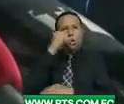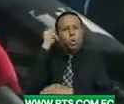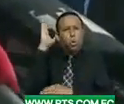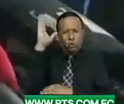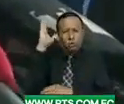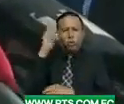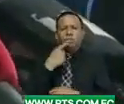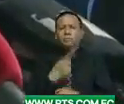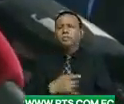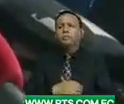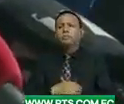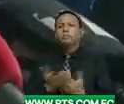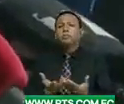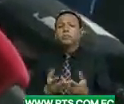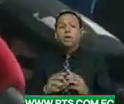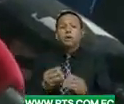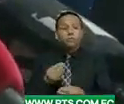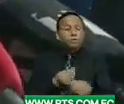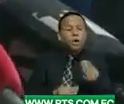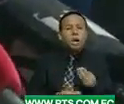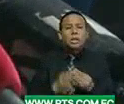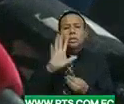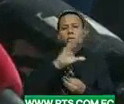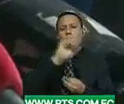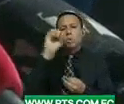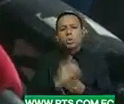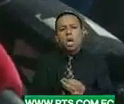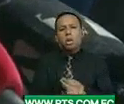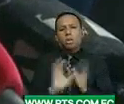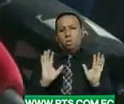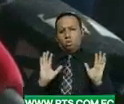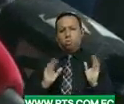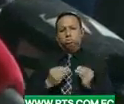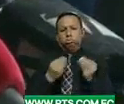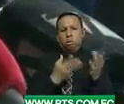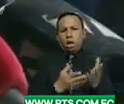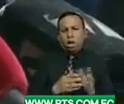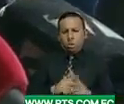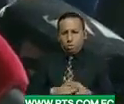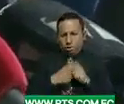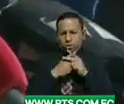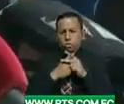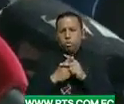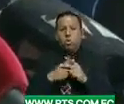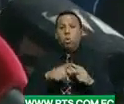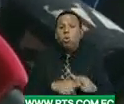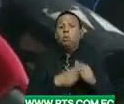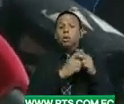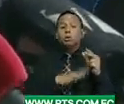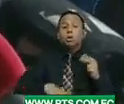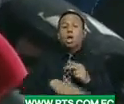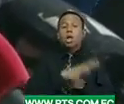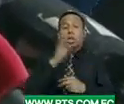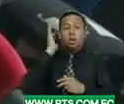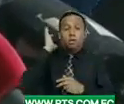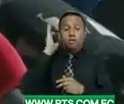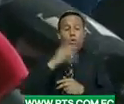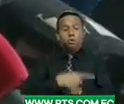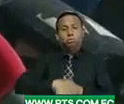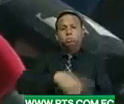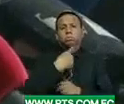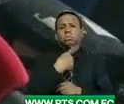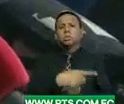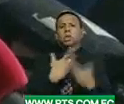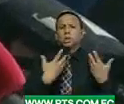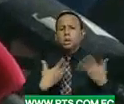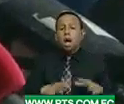es el 5% de la entrada de la vivienda y eso en nuestro primer proyecto, porque arrancamos por El Triunfo, donde próximamente lo invitaremos. El